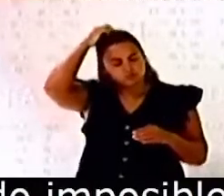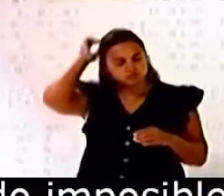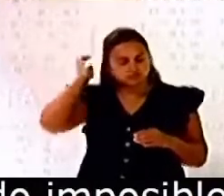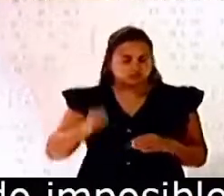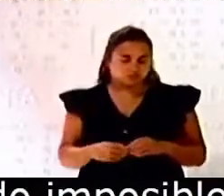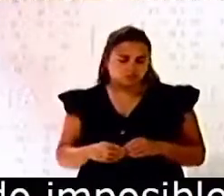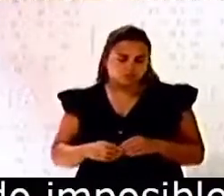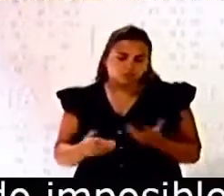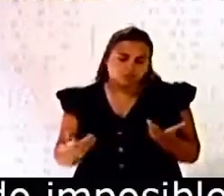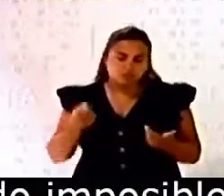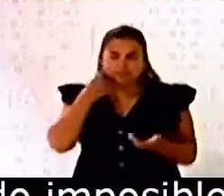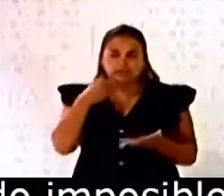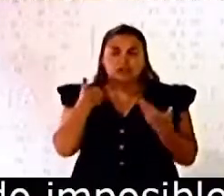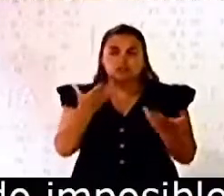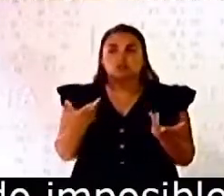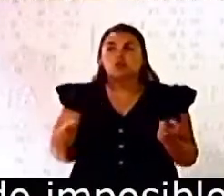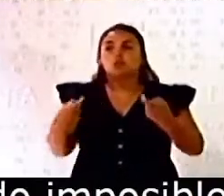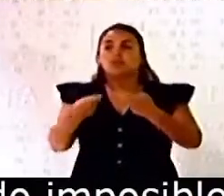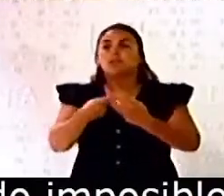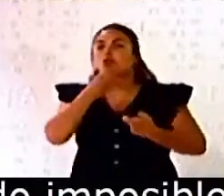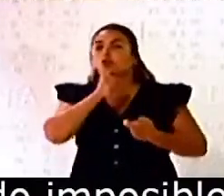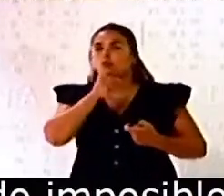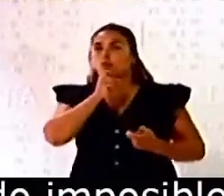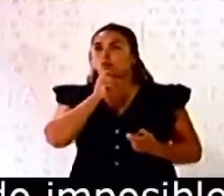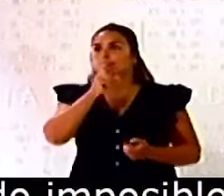¿cómo se hicieron las ayudas a la conciliación en el año